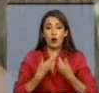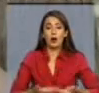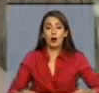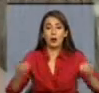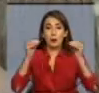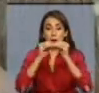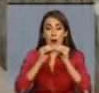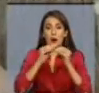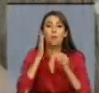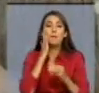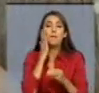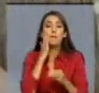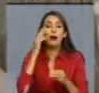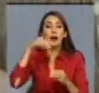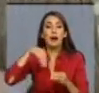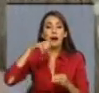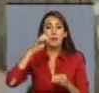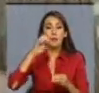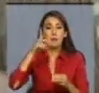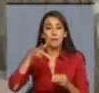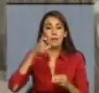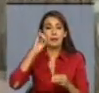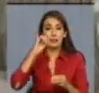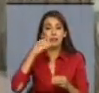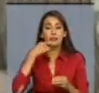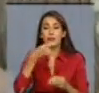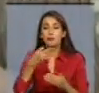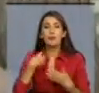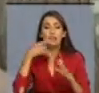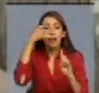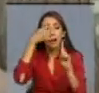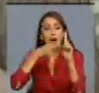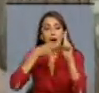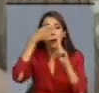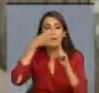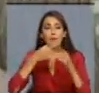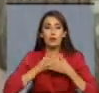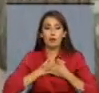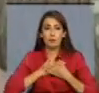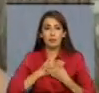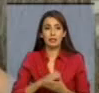la mamita Michi. La Michi, me dicen los guambras, los riquindísimos.